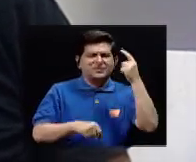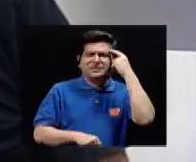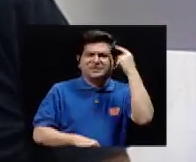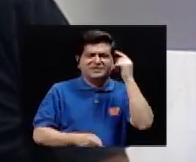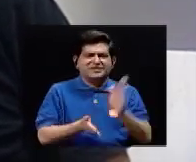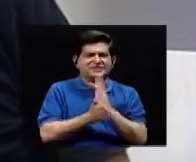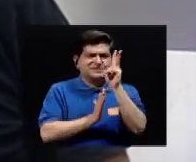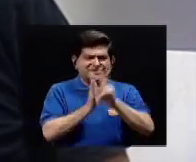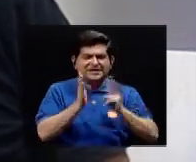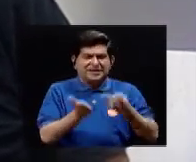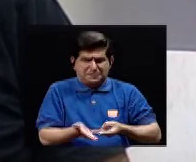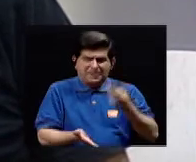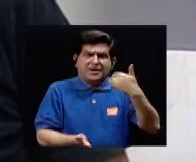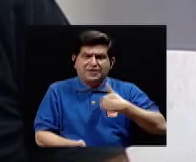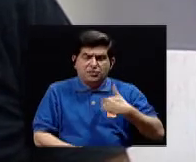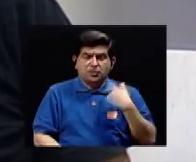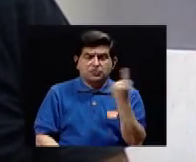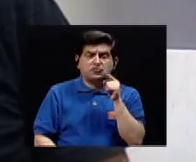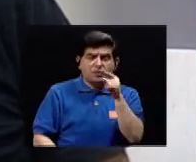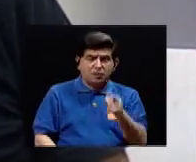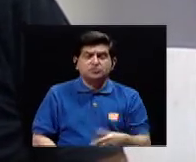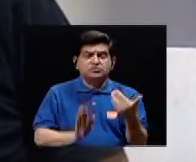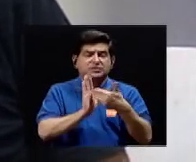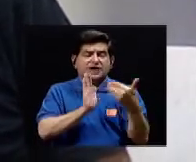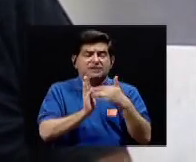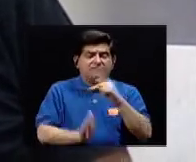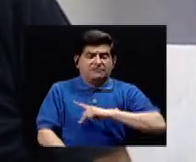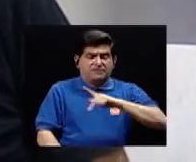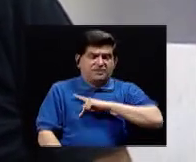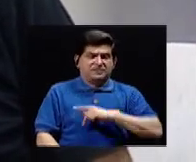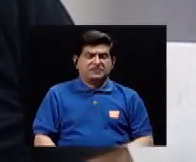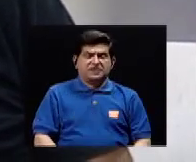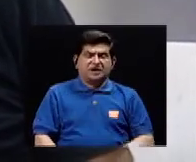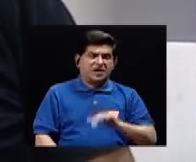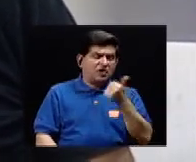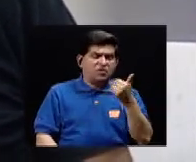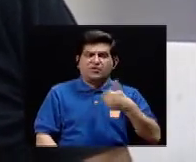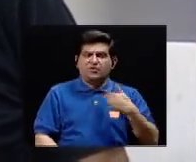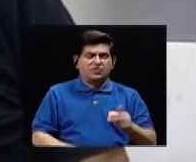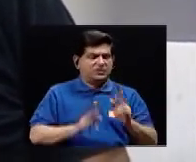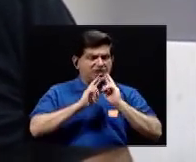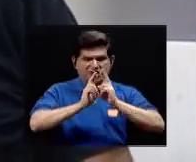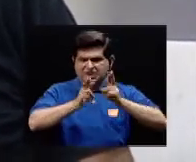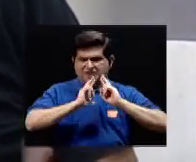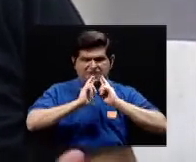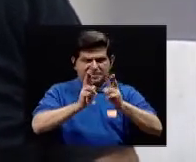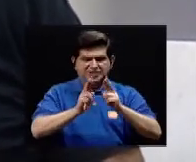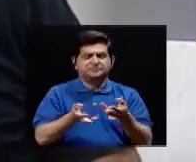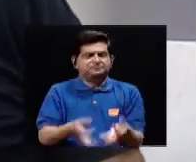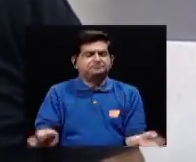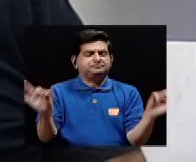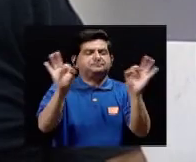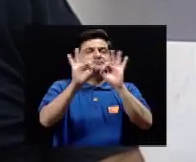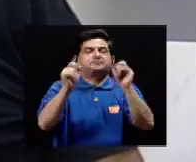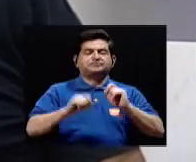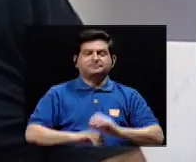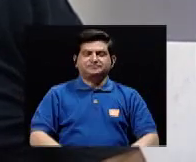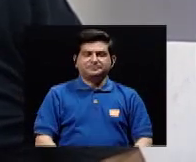un documental que realmente valga la pena, si no te toca personalmente, es muy difícil que va a haber un resultado que sea de